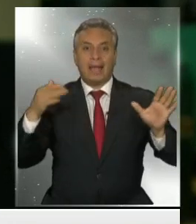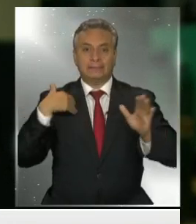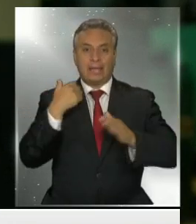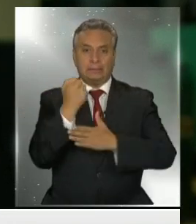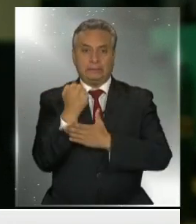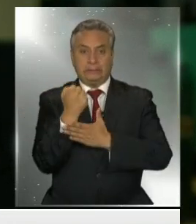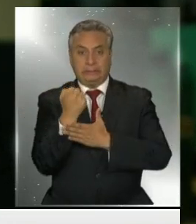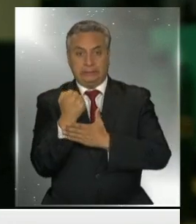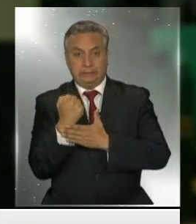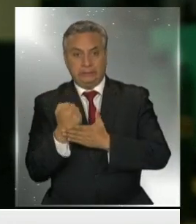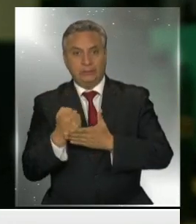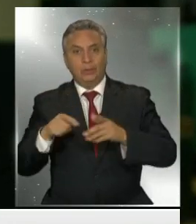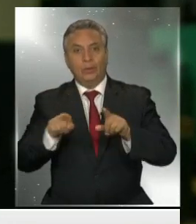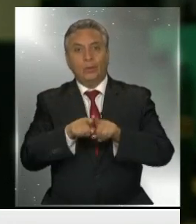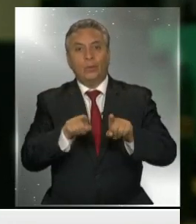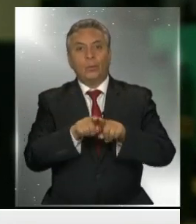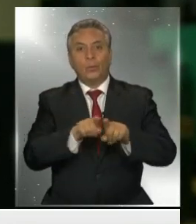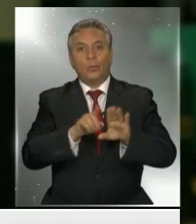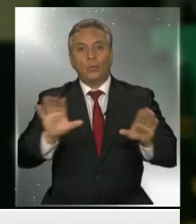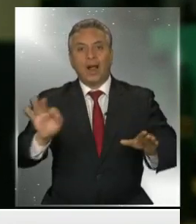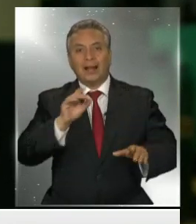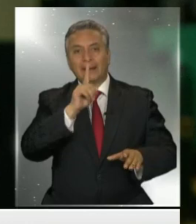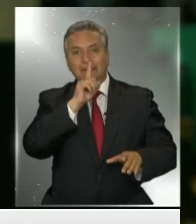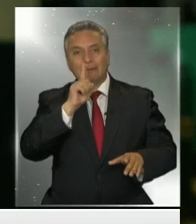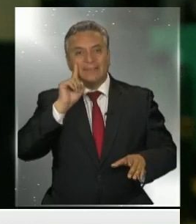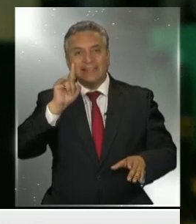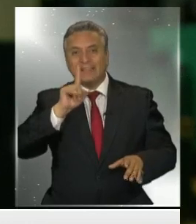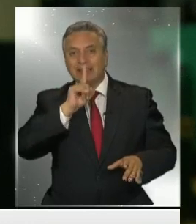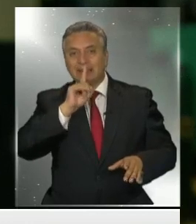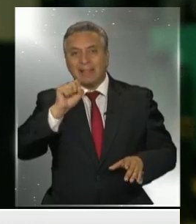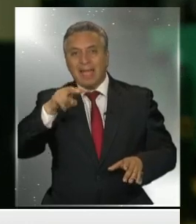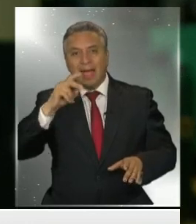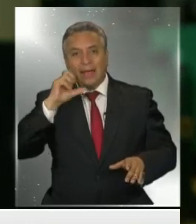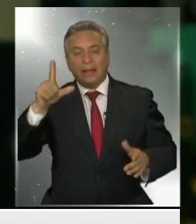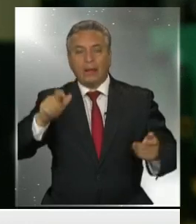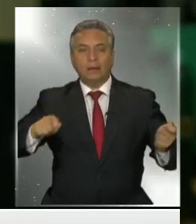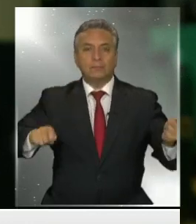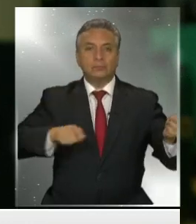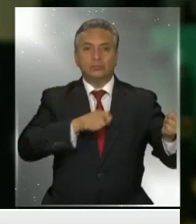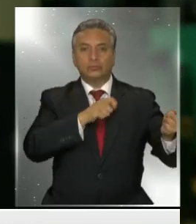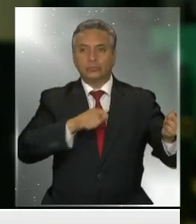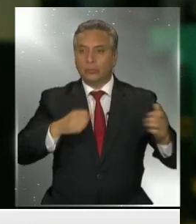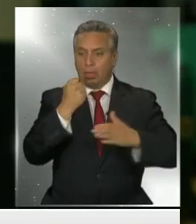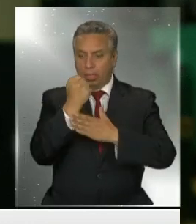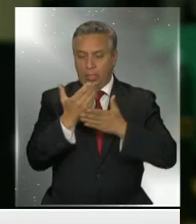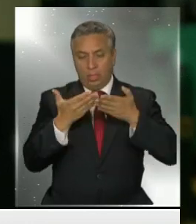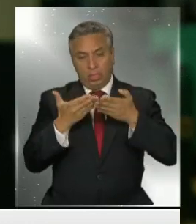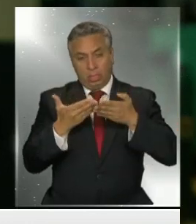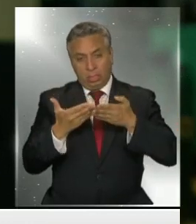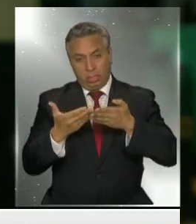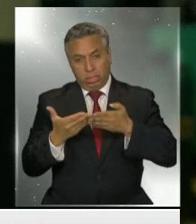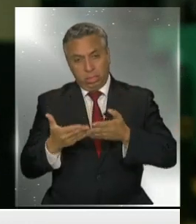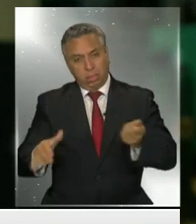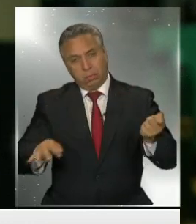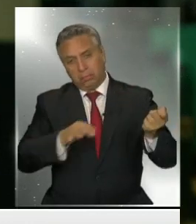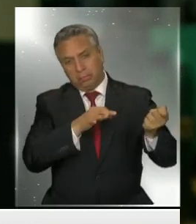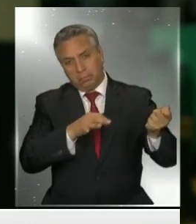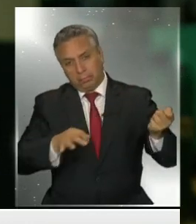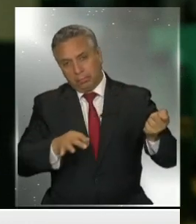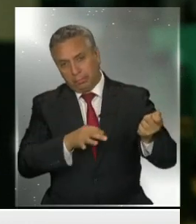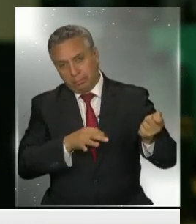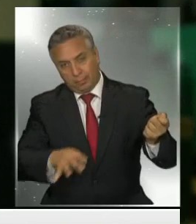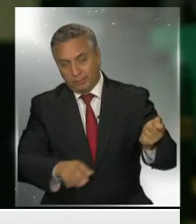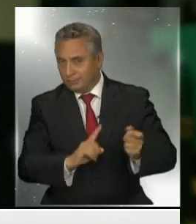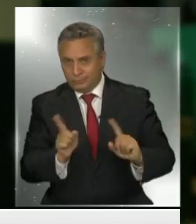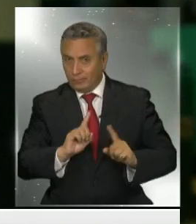como la orquesta del titanic que toca como si nada pasara mientras según de nuestra democracia tenemos que actuar y de verdad